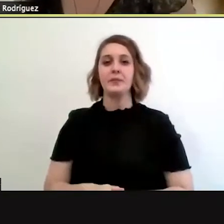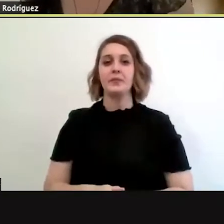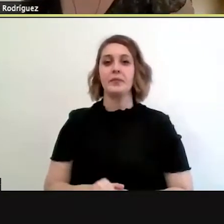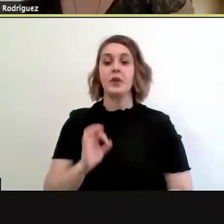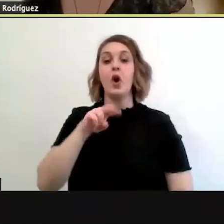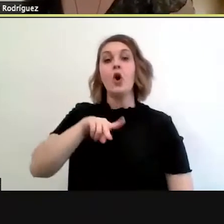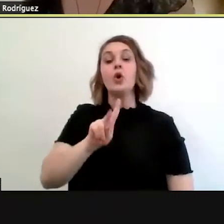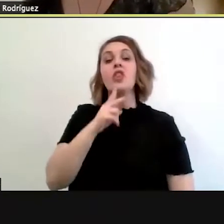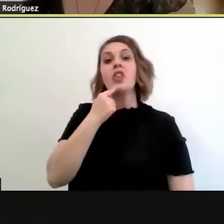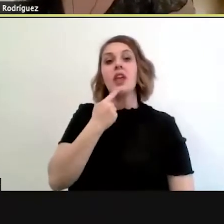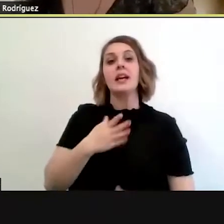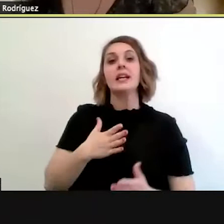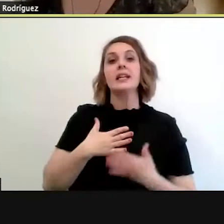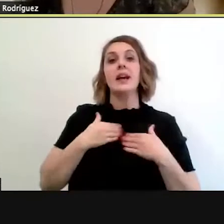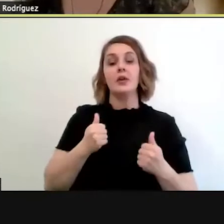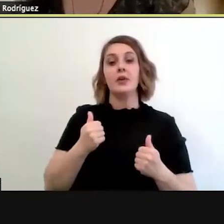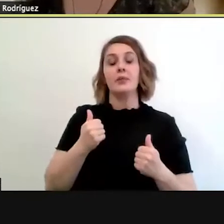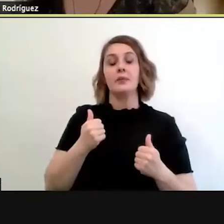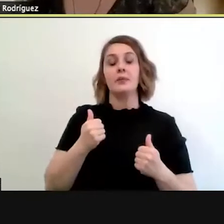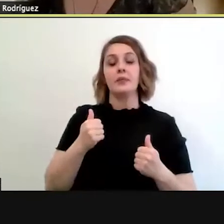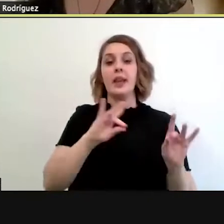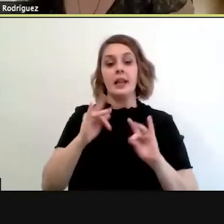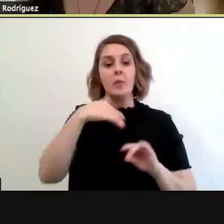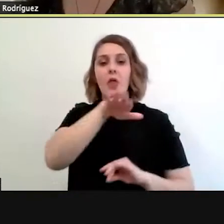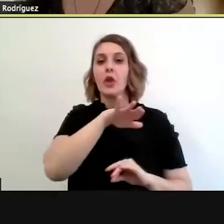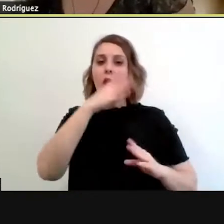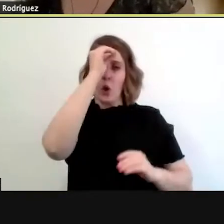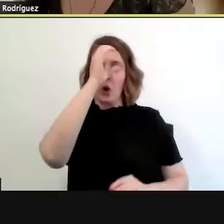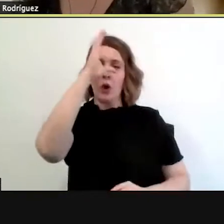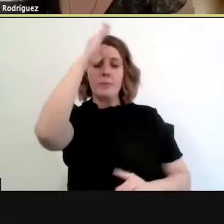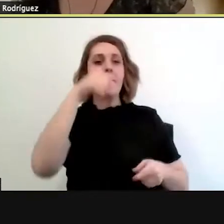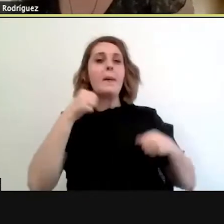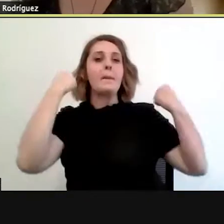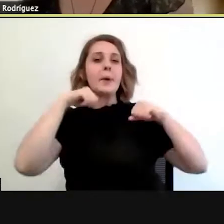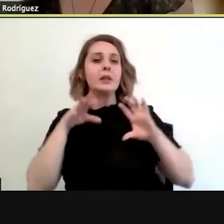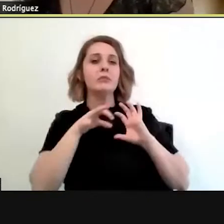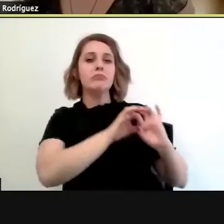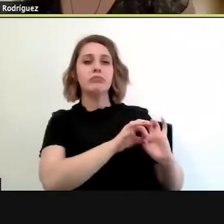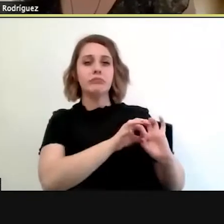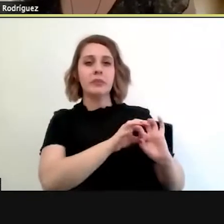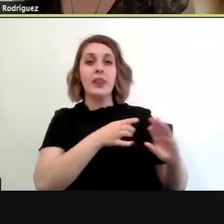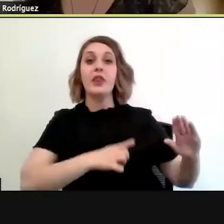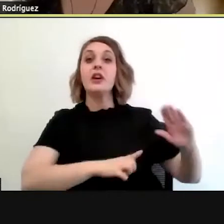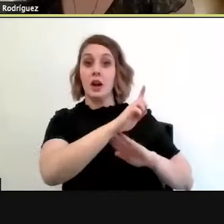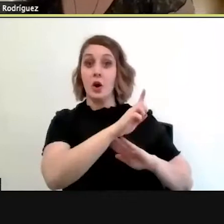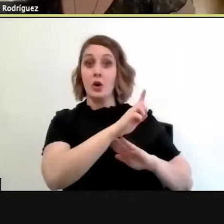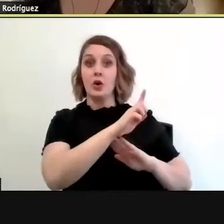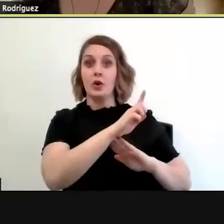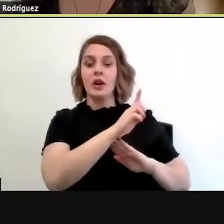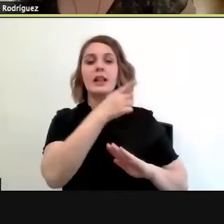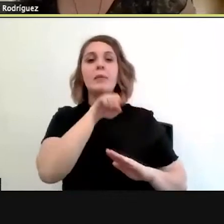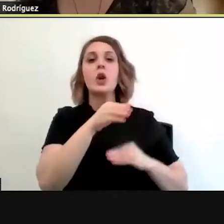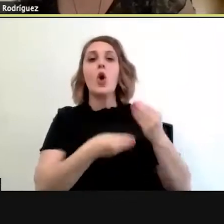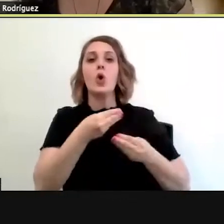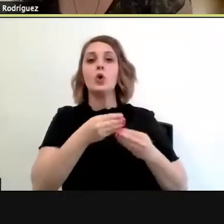salud digital como el campo de conocimiento y la práctica relacionado con el desarrollo y la utilización